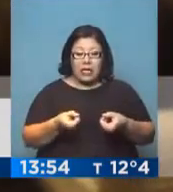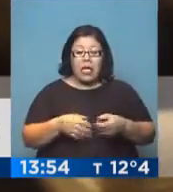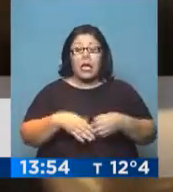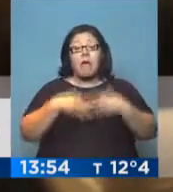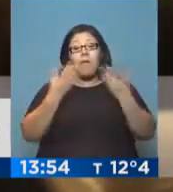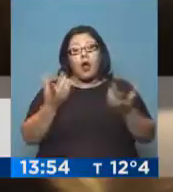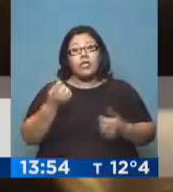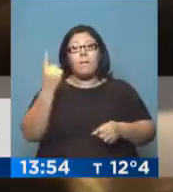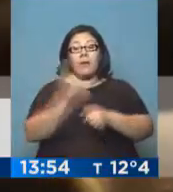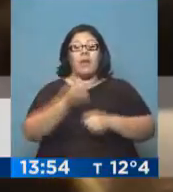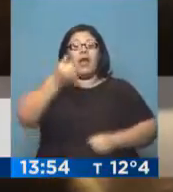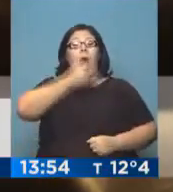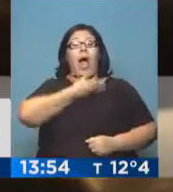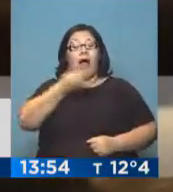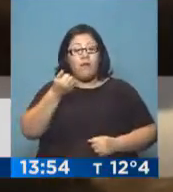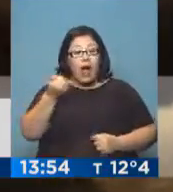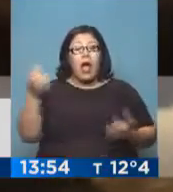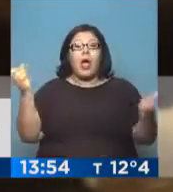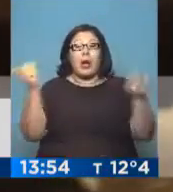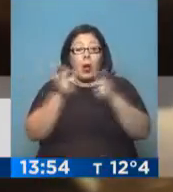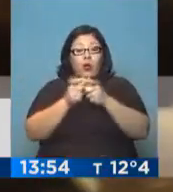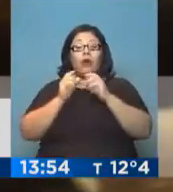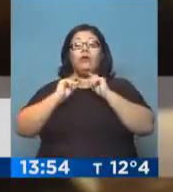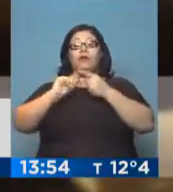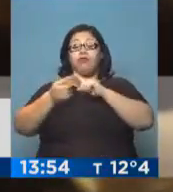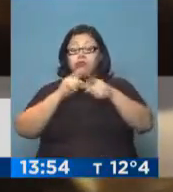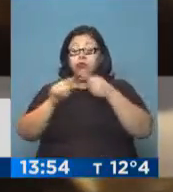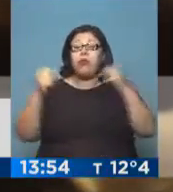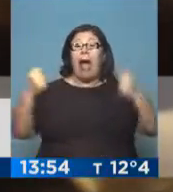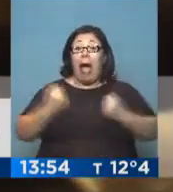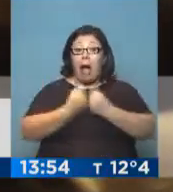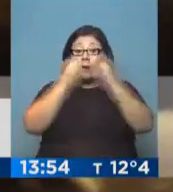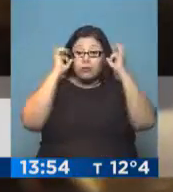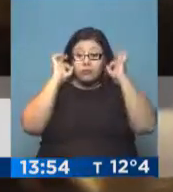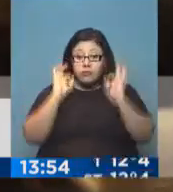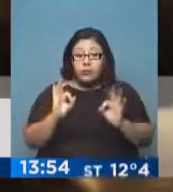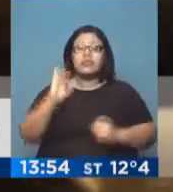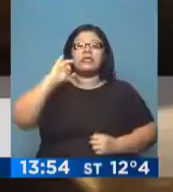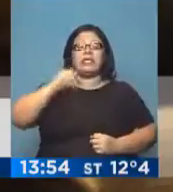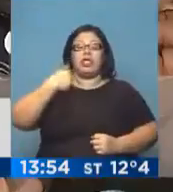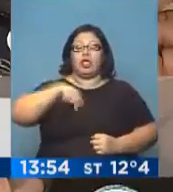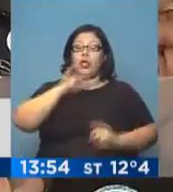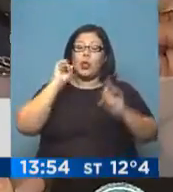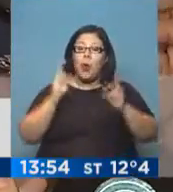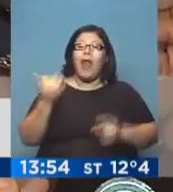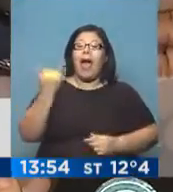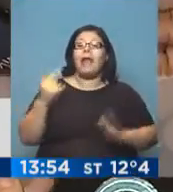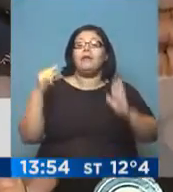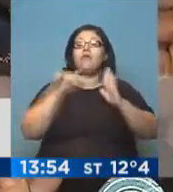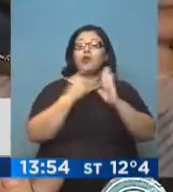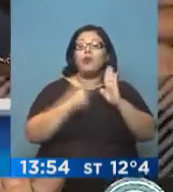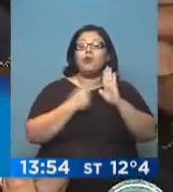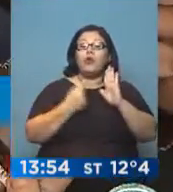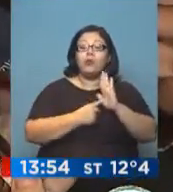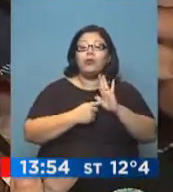una reunión de AFA, que se pongan todos de acuerdo, pero nosotros hemos marcado una senda para que se